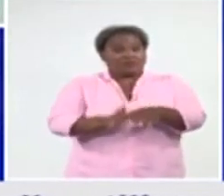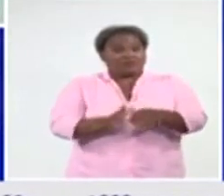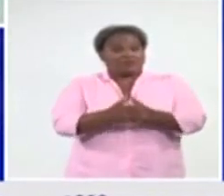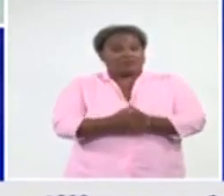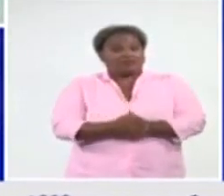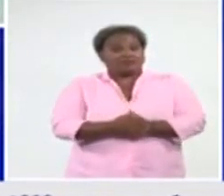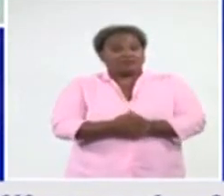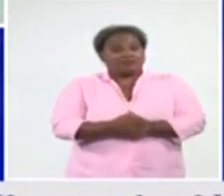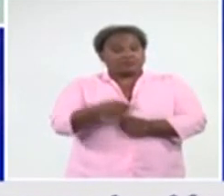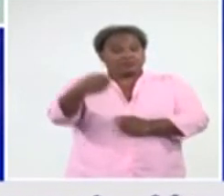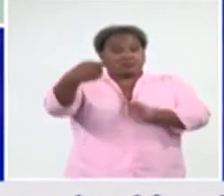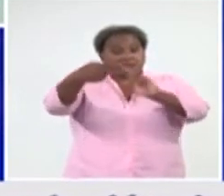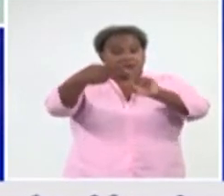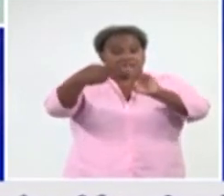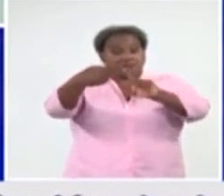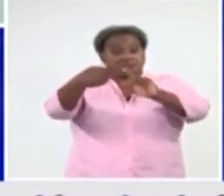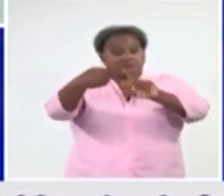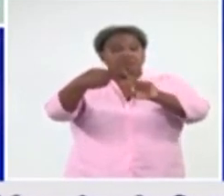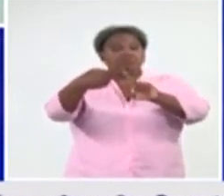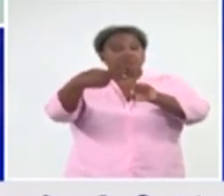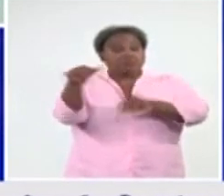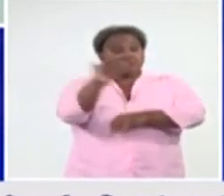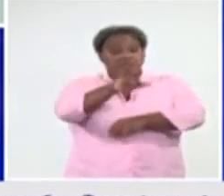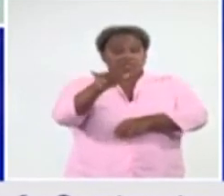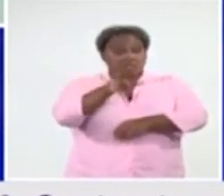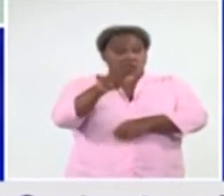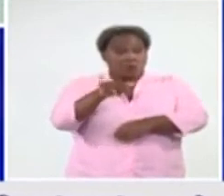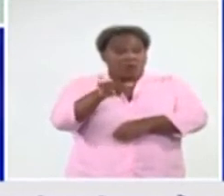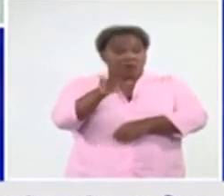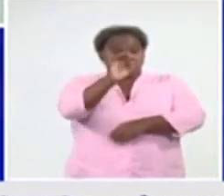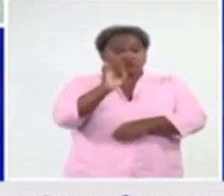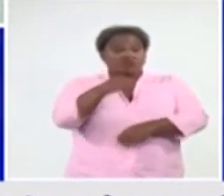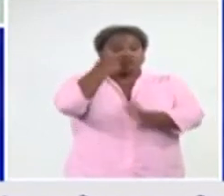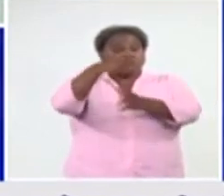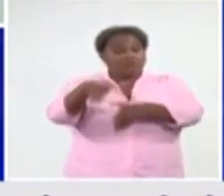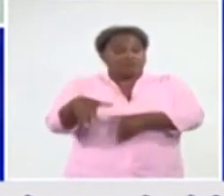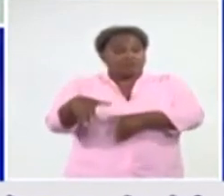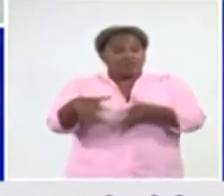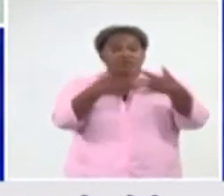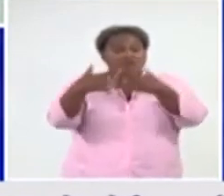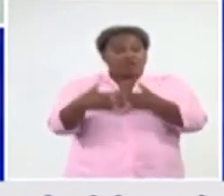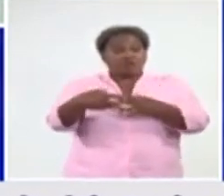la cabeza, igual que con el número de fallecidos, que son